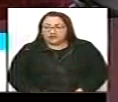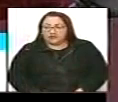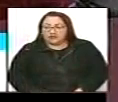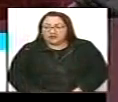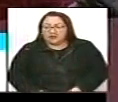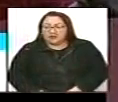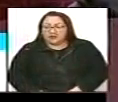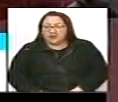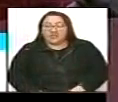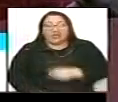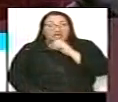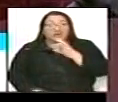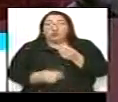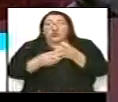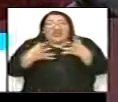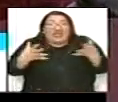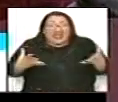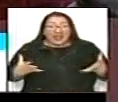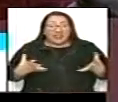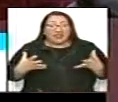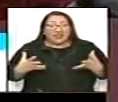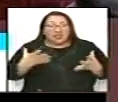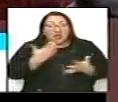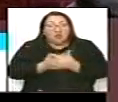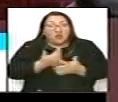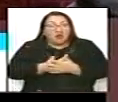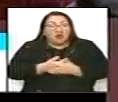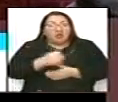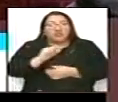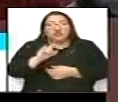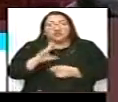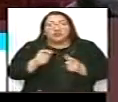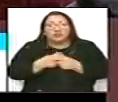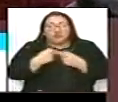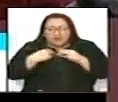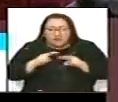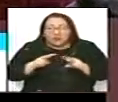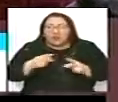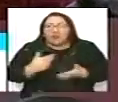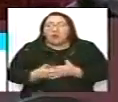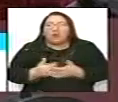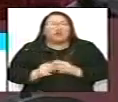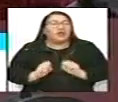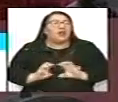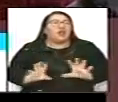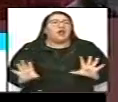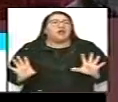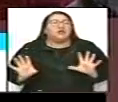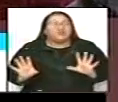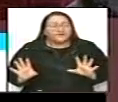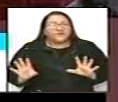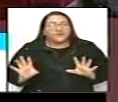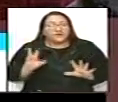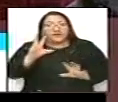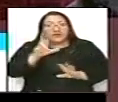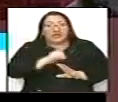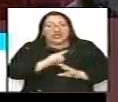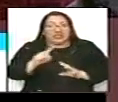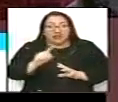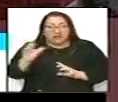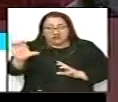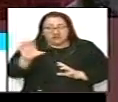evidencia, presidente, que en efecto la subcomisión ha decidido dar curso a una de las tres